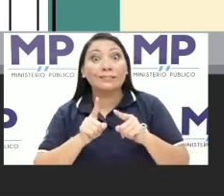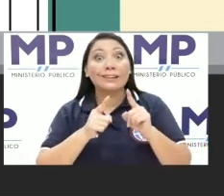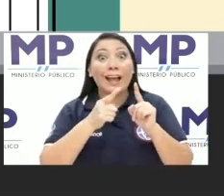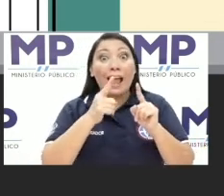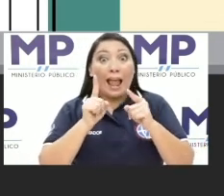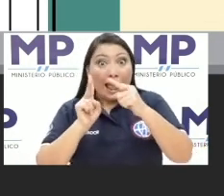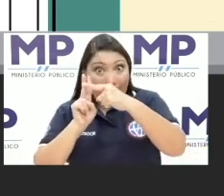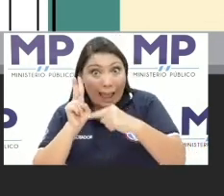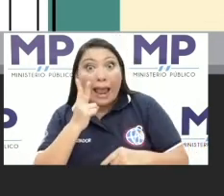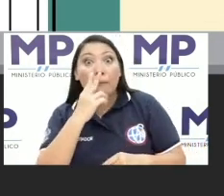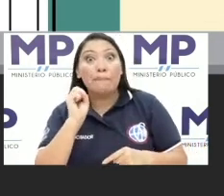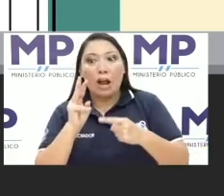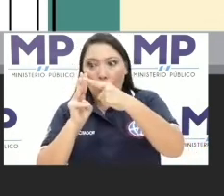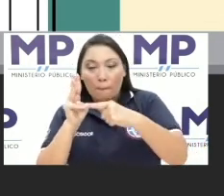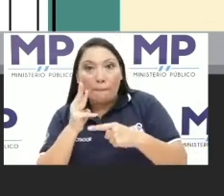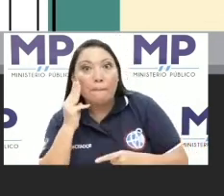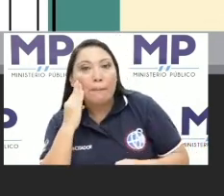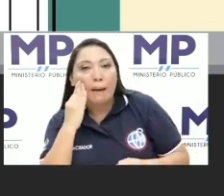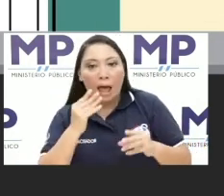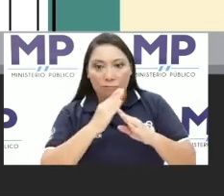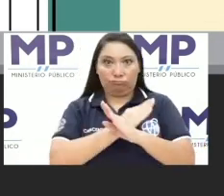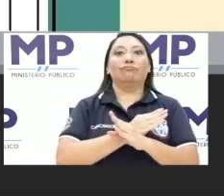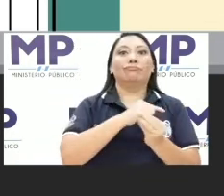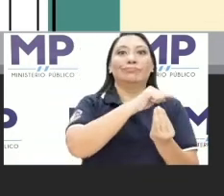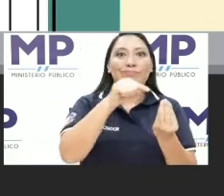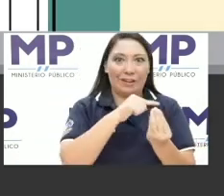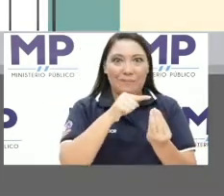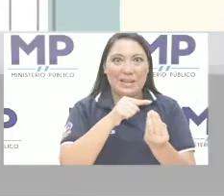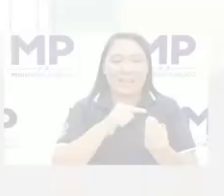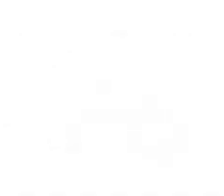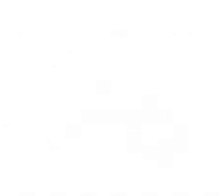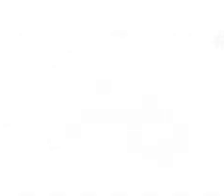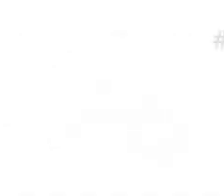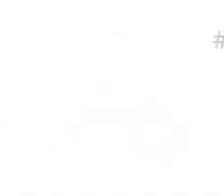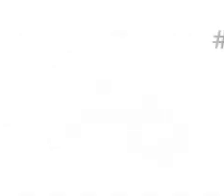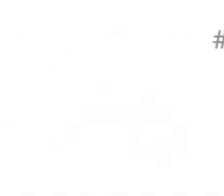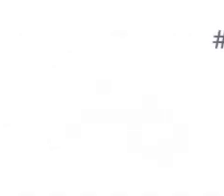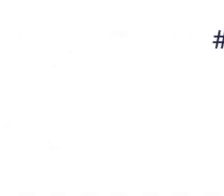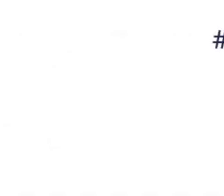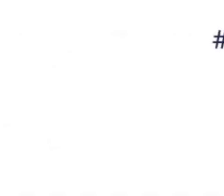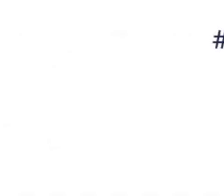siblah ke kikotik shukuhe e chahim hunam ruk riunan utan.